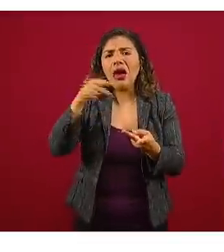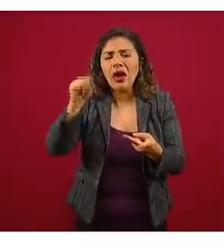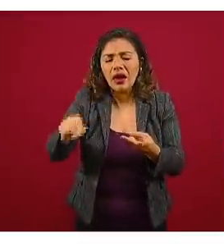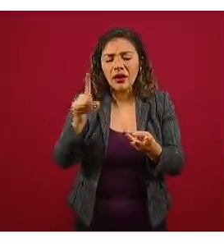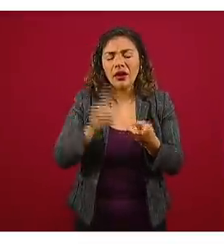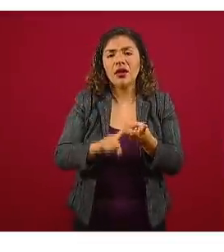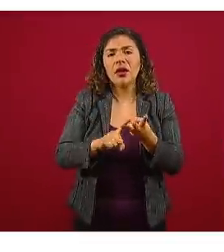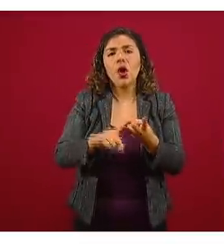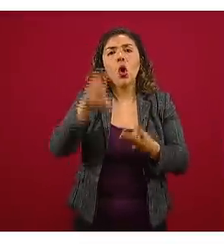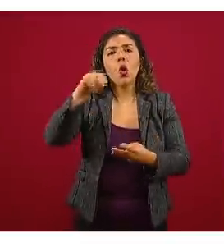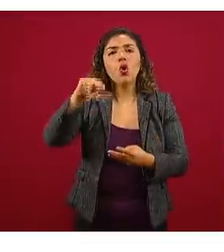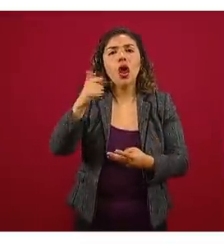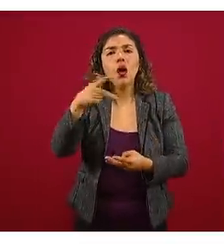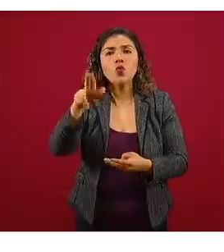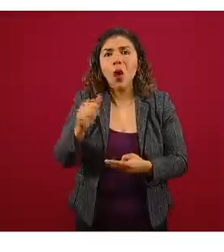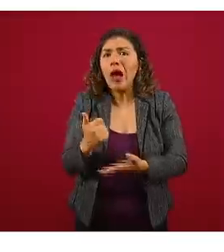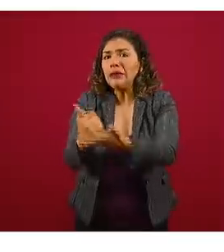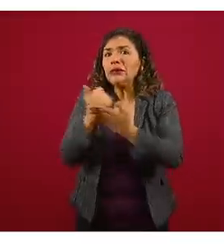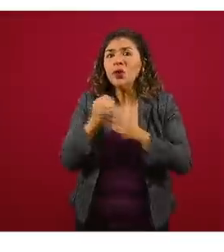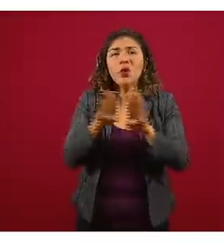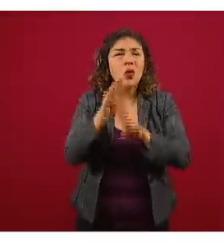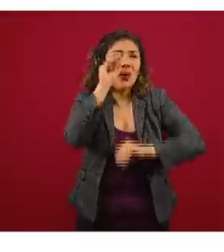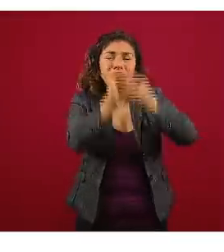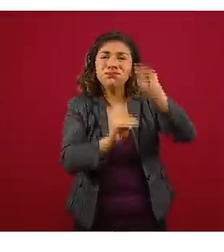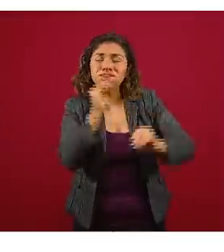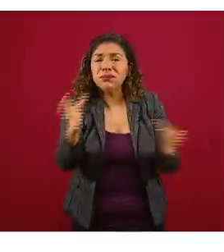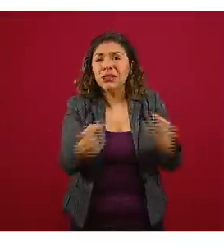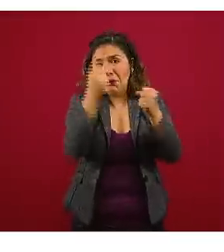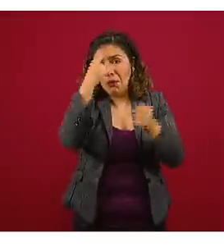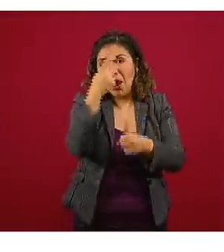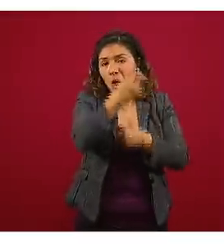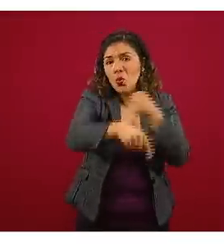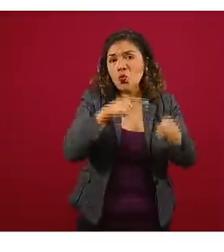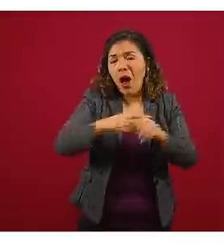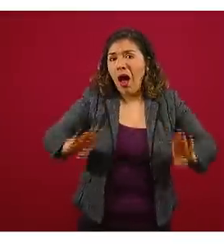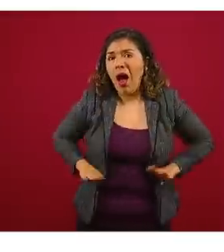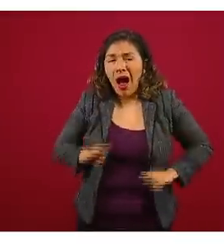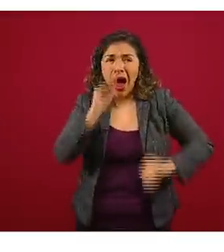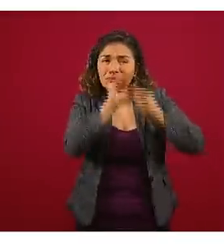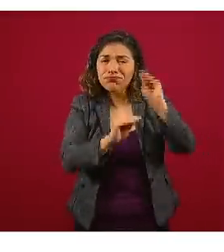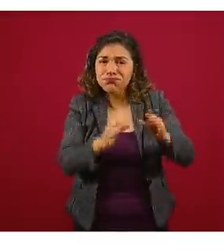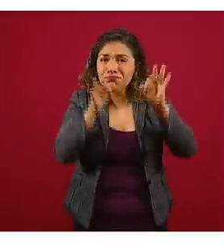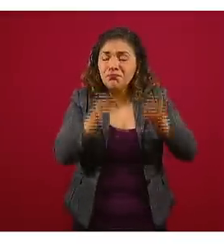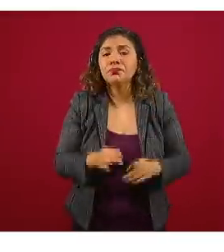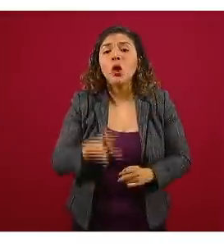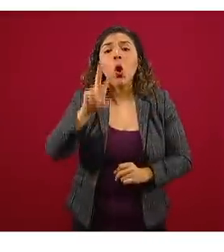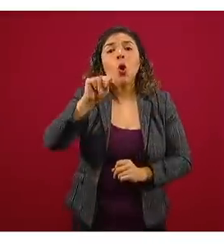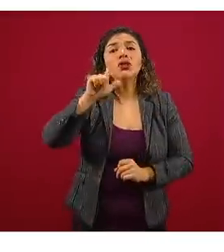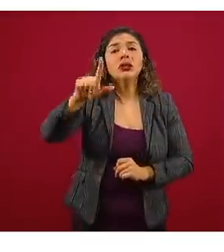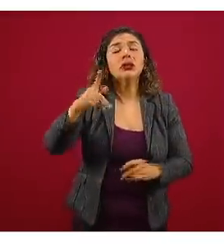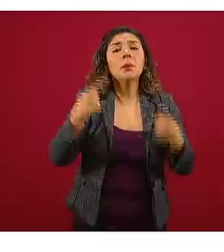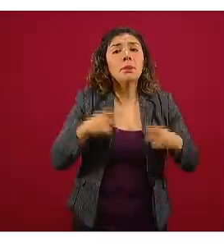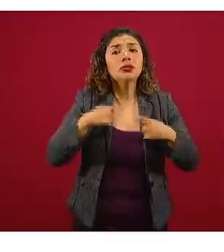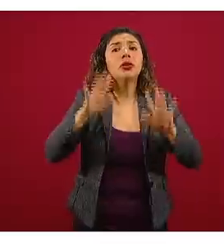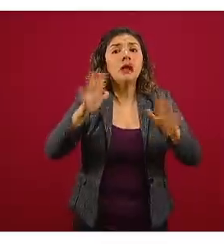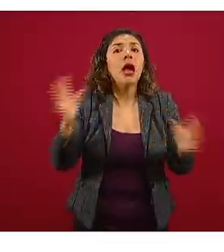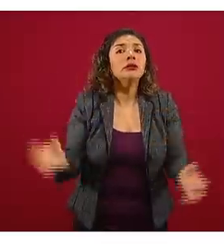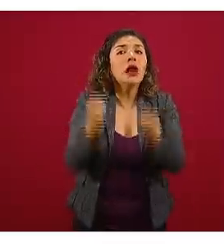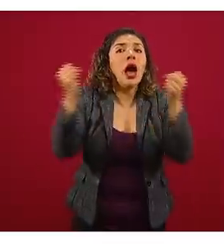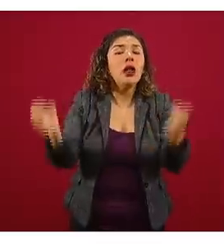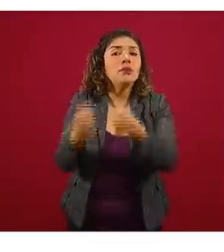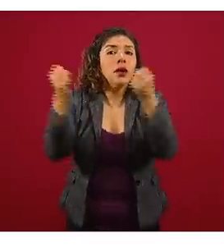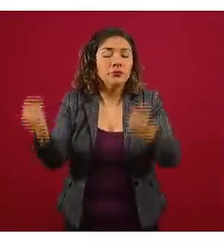con agua nos ayudaron a restablecer las condiciones 87 personas rescatadas